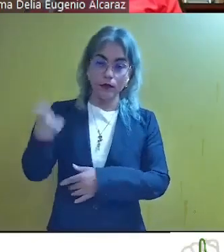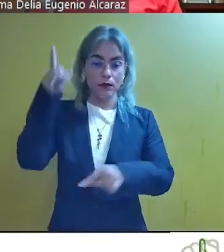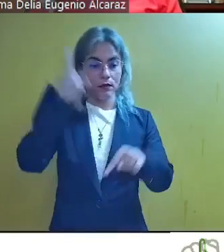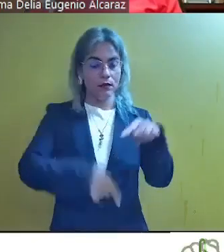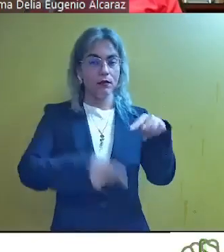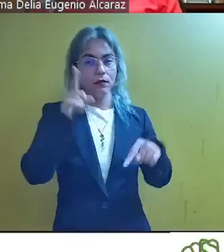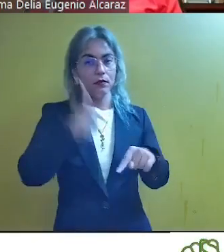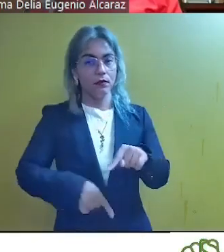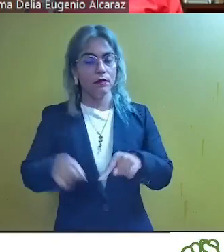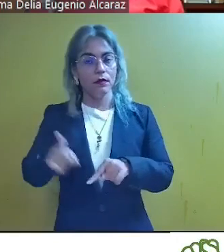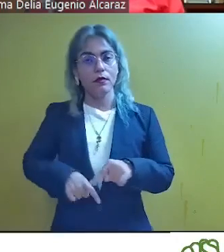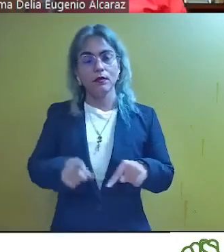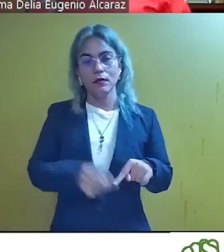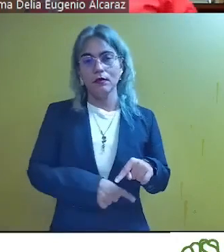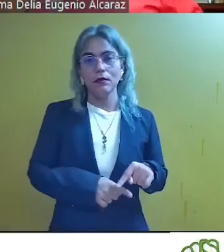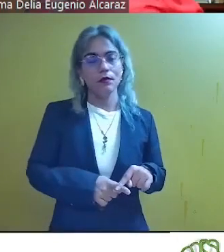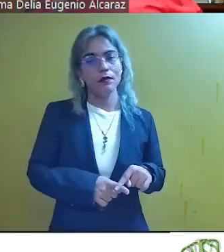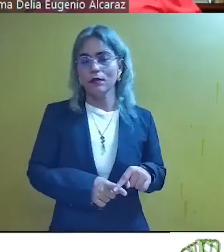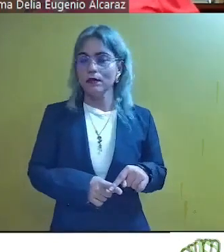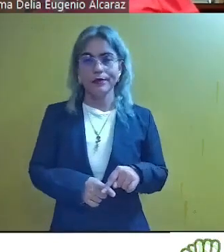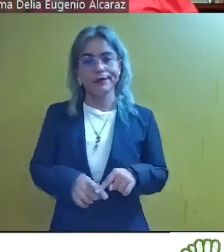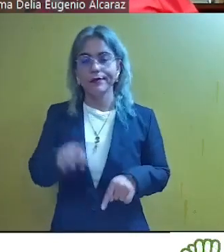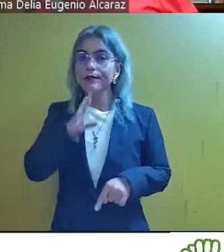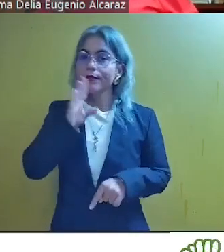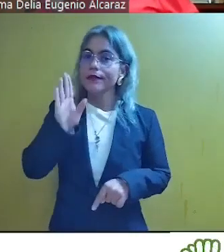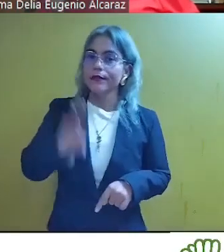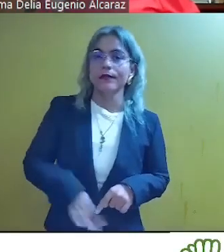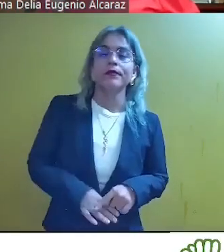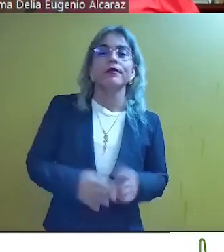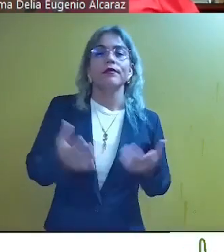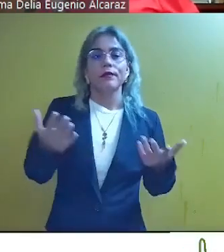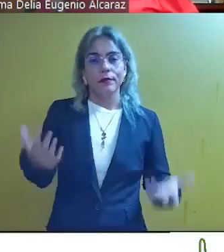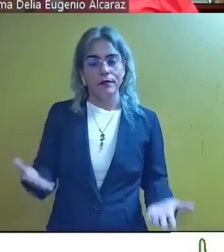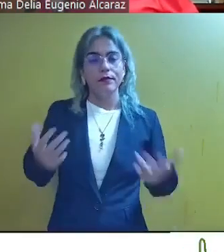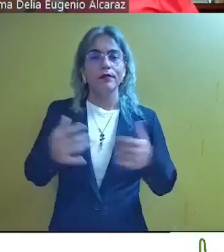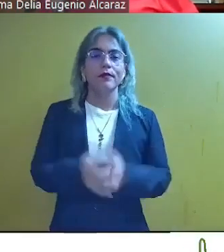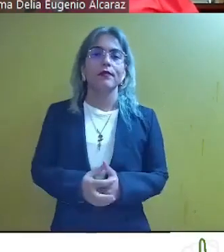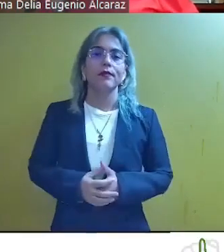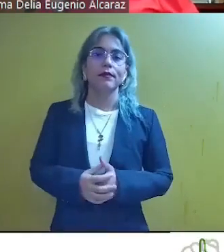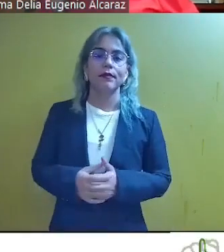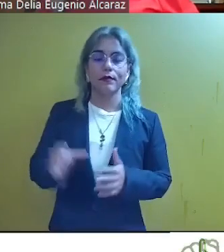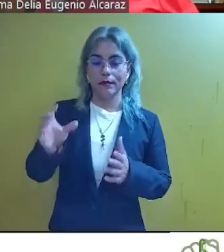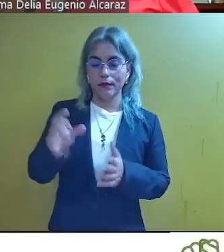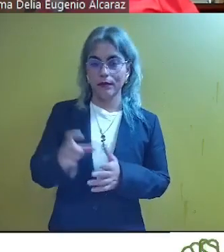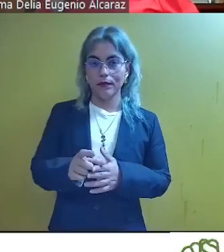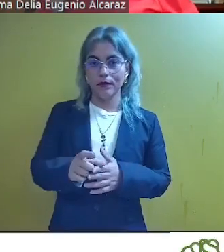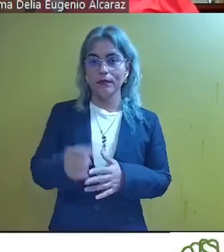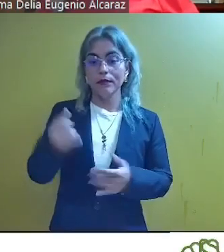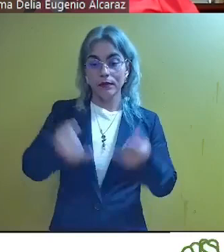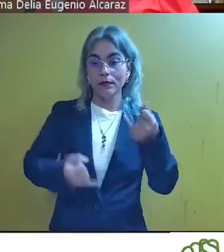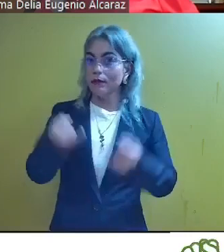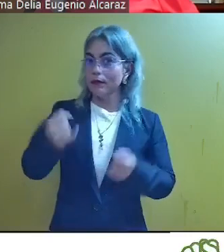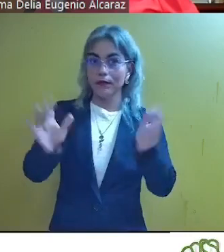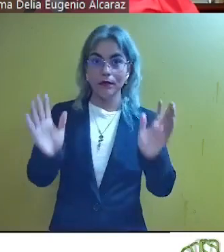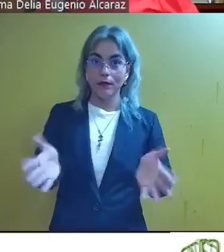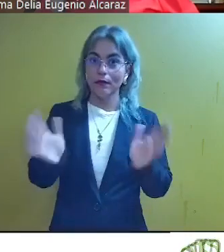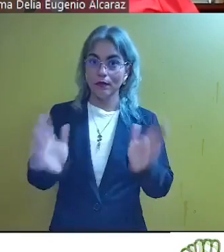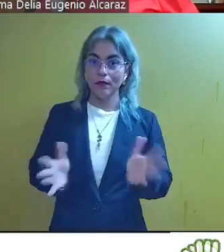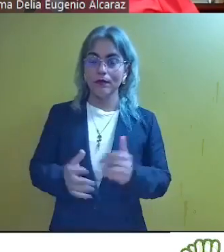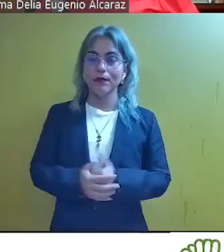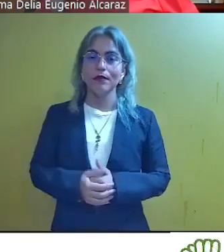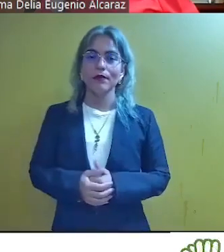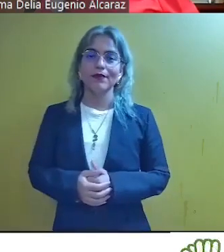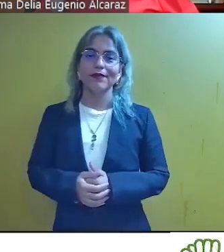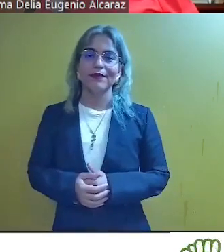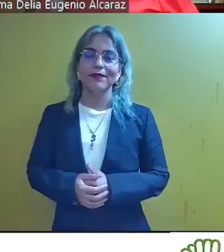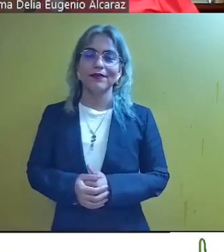propia resolución, ya que éstas están dotadas de definitividad y firmeza y constituyen cosa juzgada. Manifiesta que